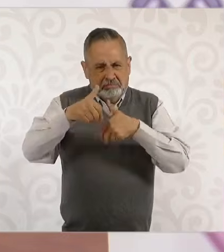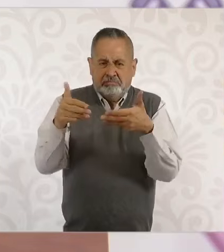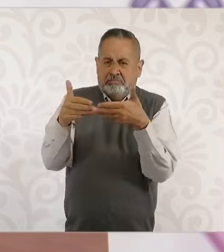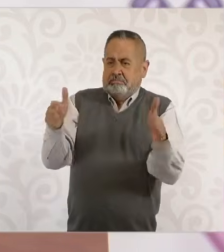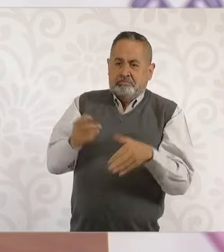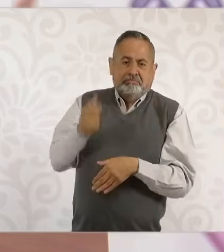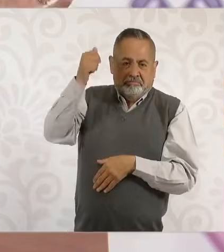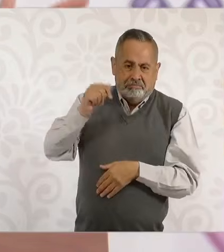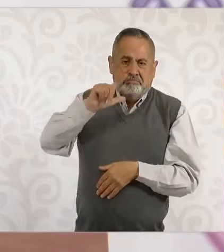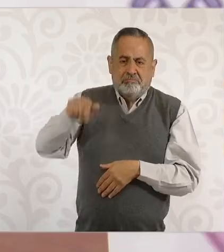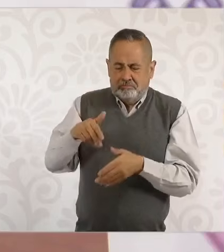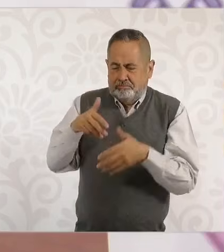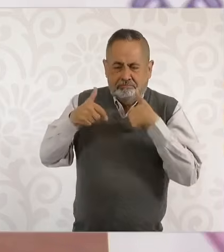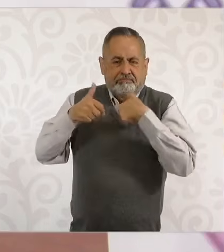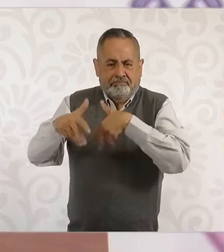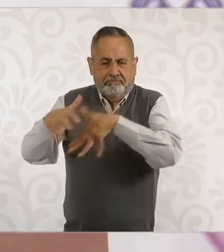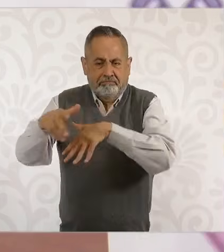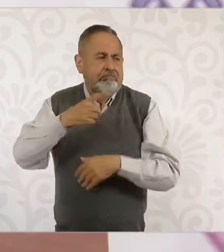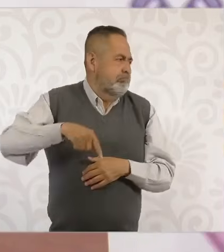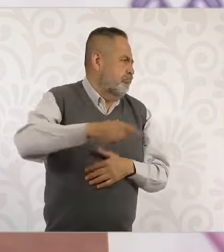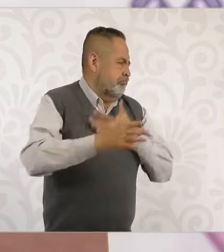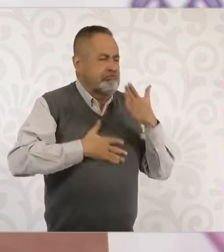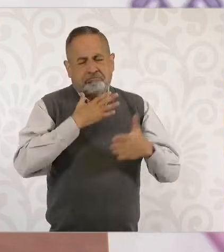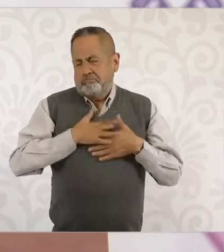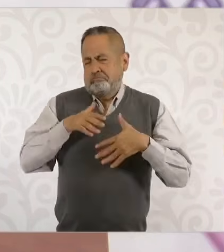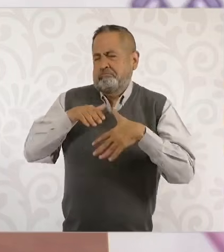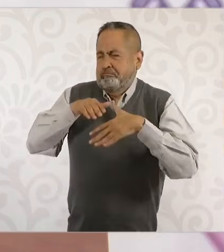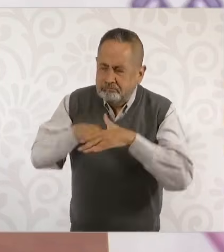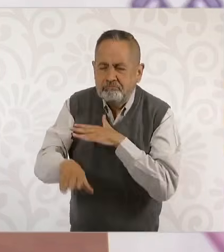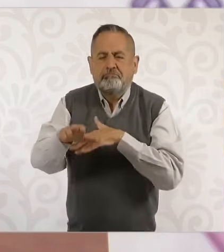por primera vez el Zócalo, que era pues mucha alegría, ¿no?